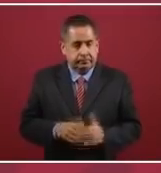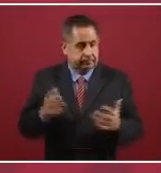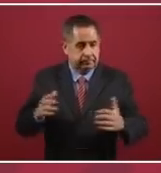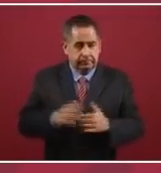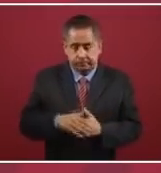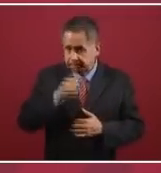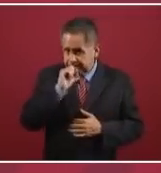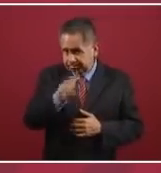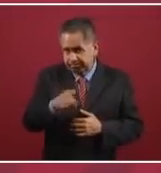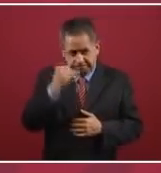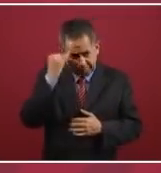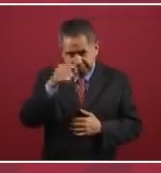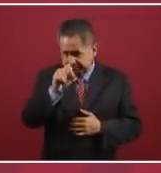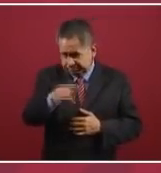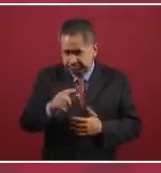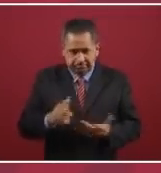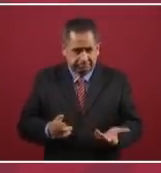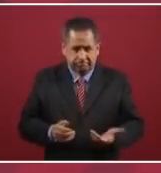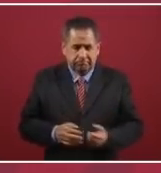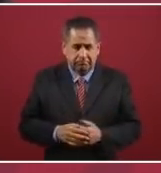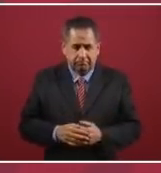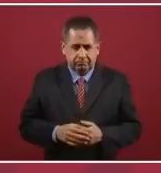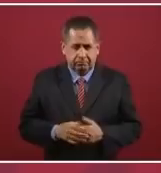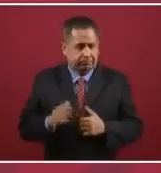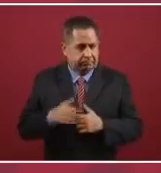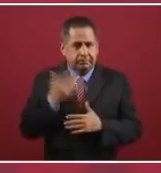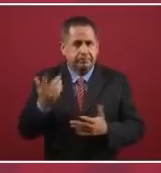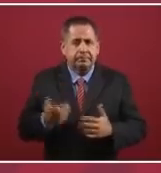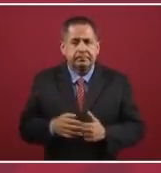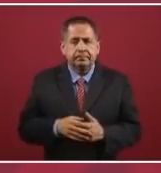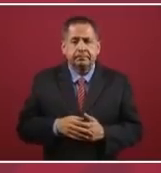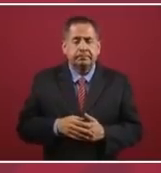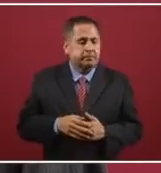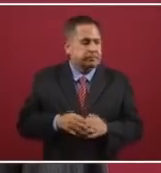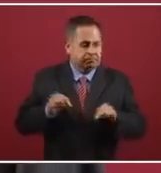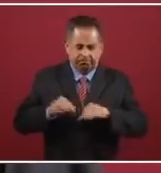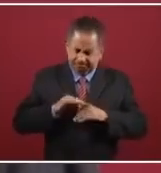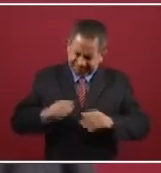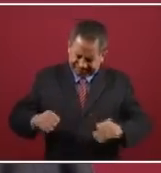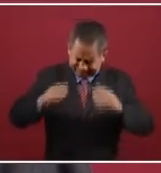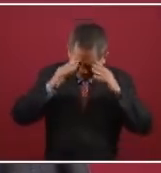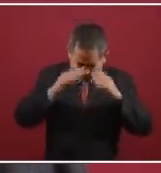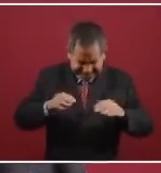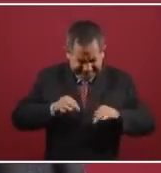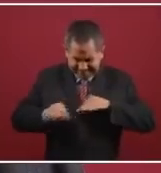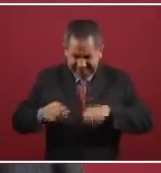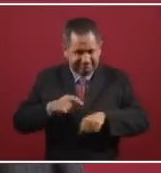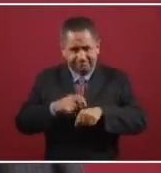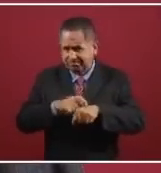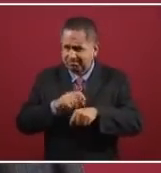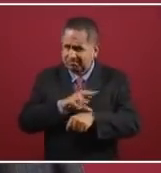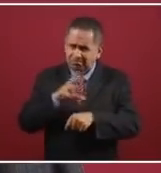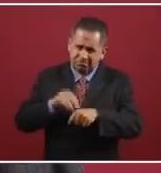Por lo mismo, porque estamos dedicados de tiempo completo.